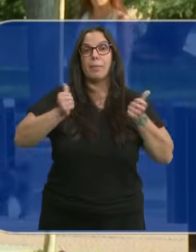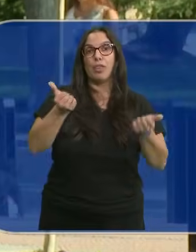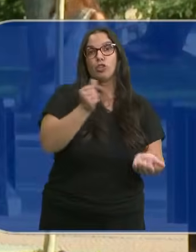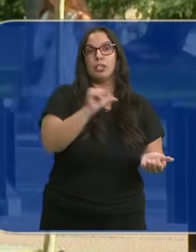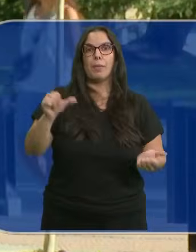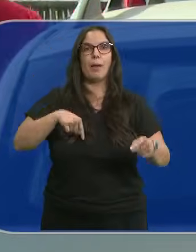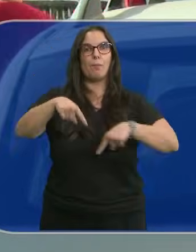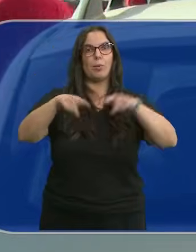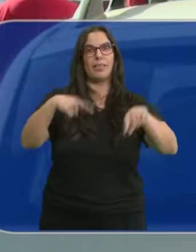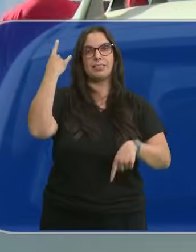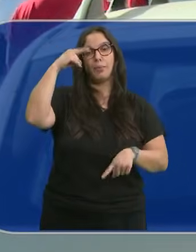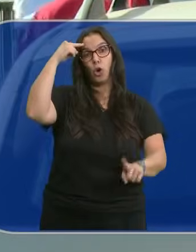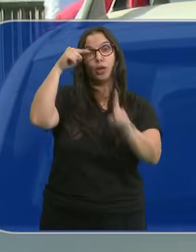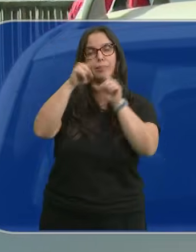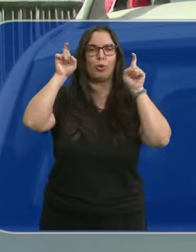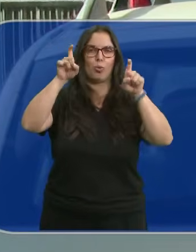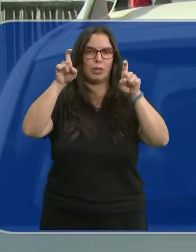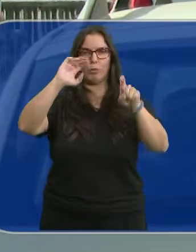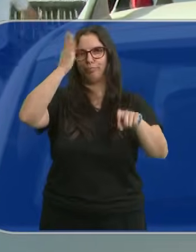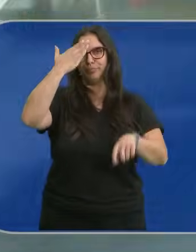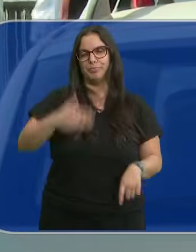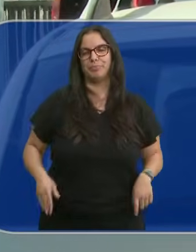Movilidad en Salamanca con un claro fin educativo.